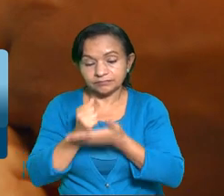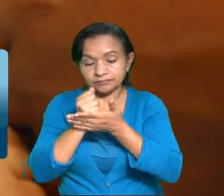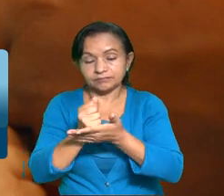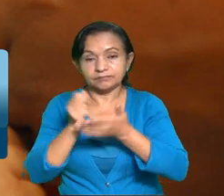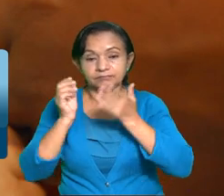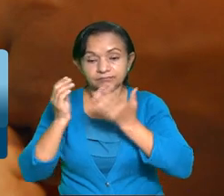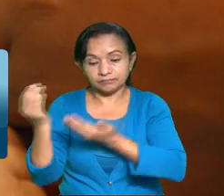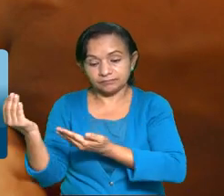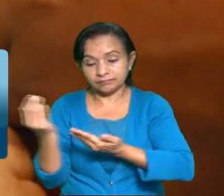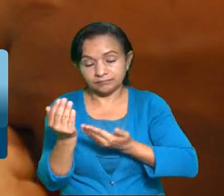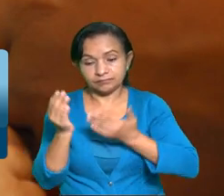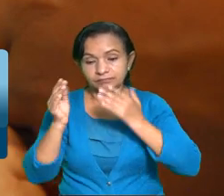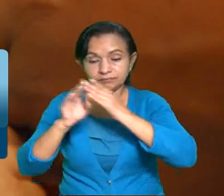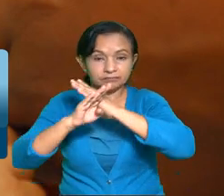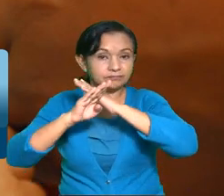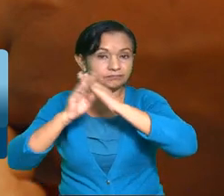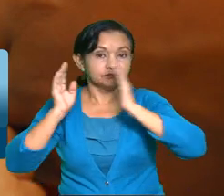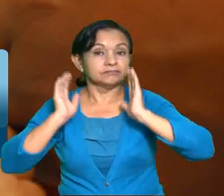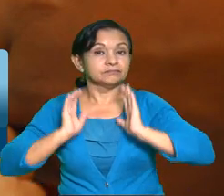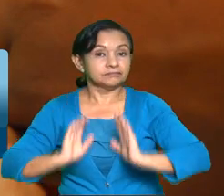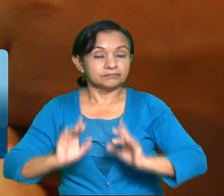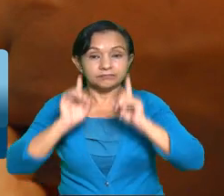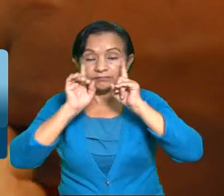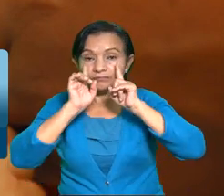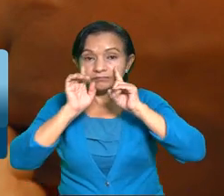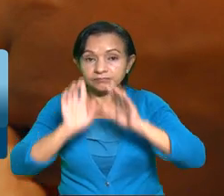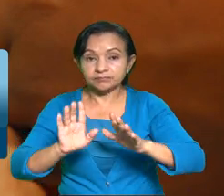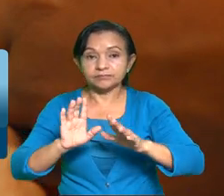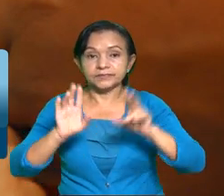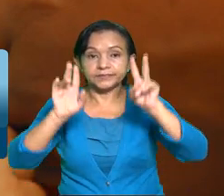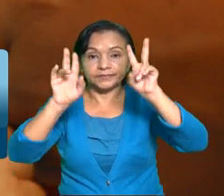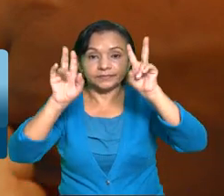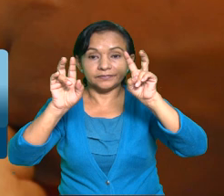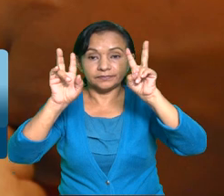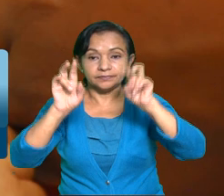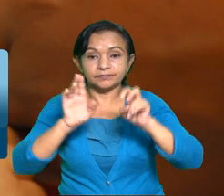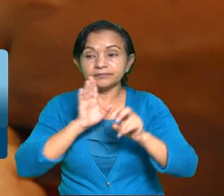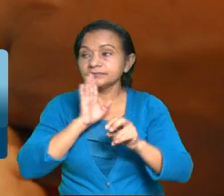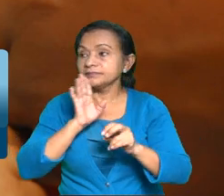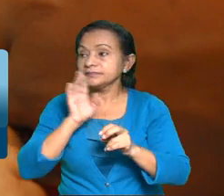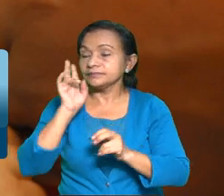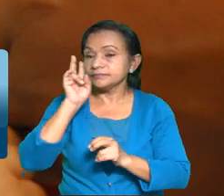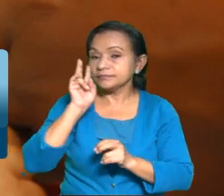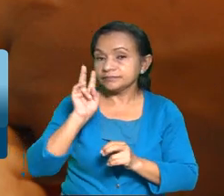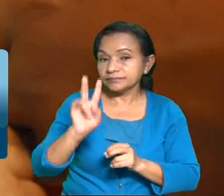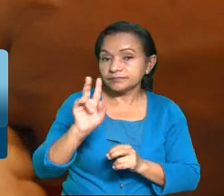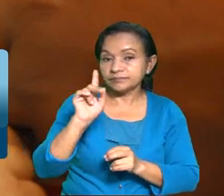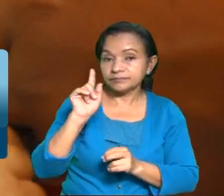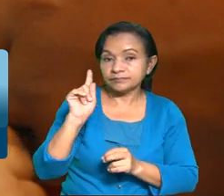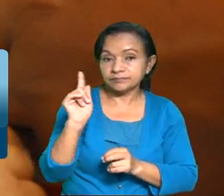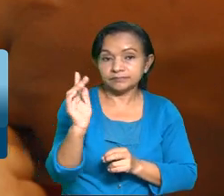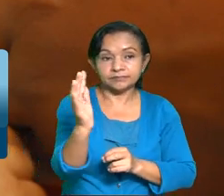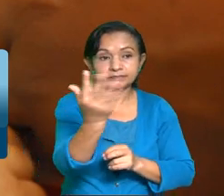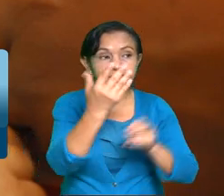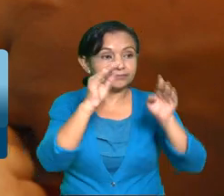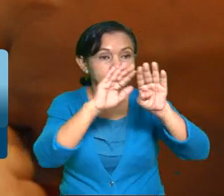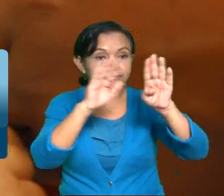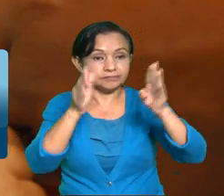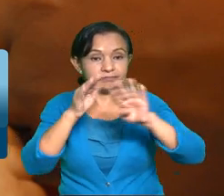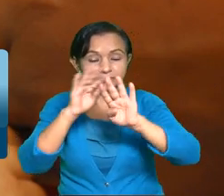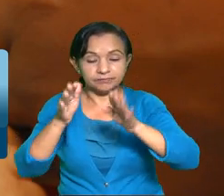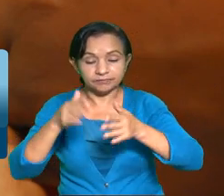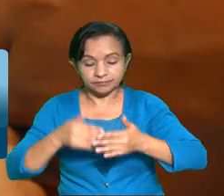niño recién nacido. Sí, respecto a este tema, a esta parte, vemos que toda mujer que acaba de tener a su